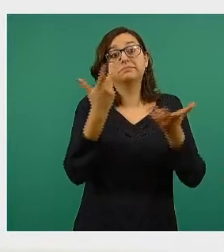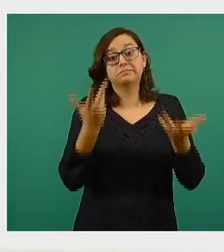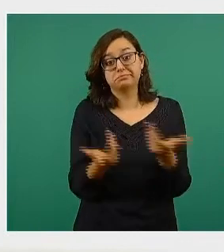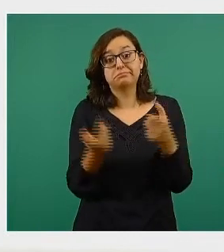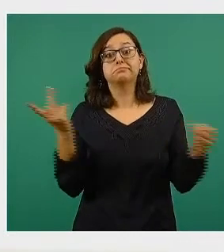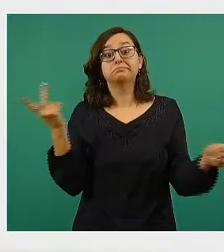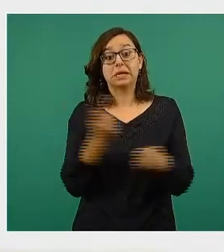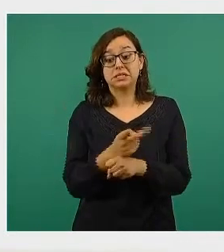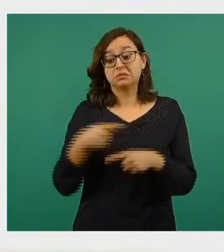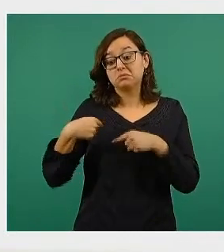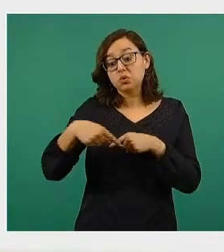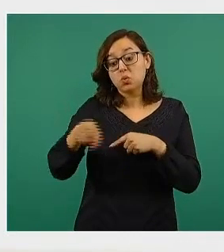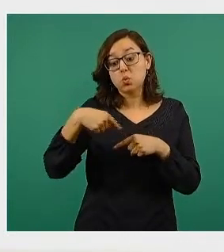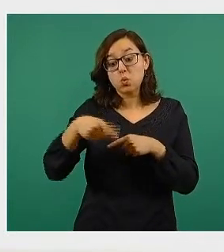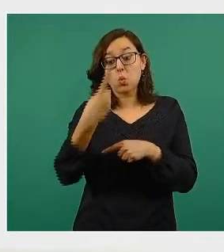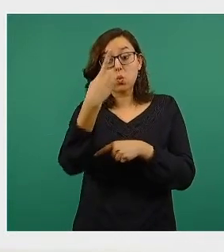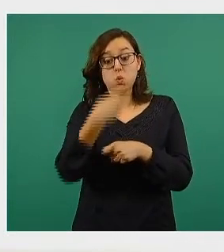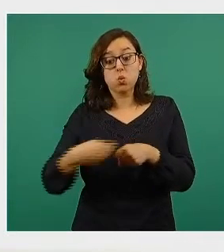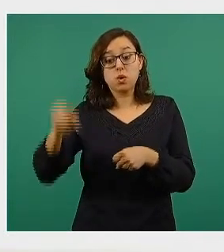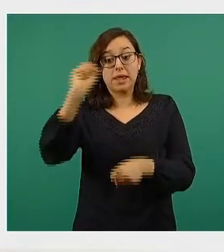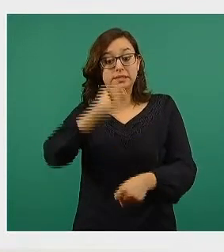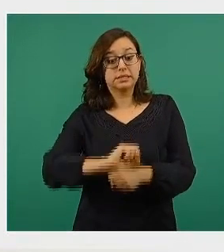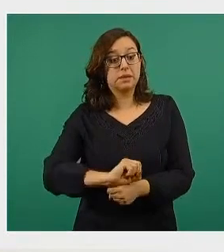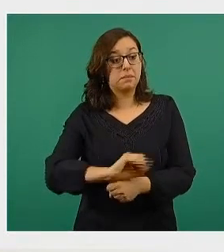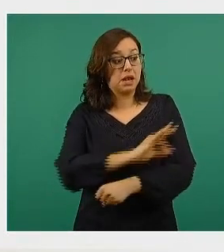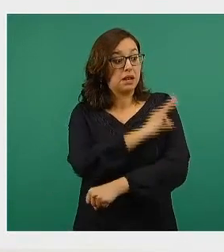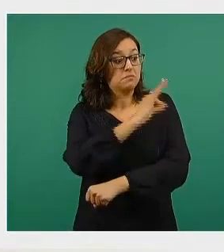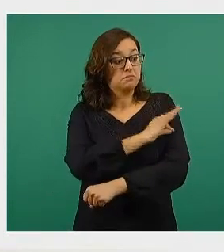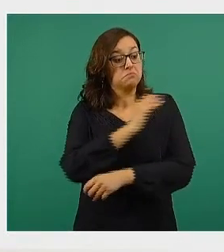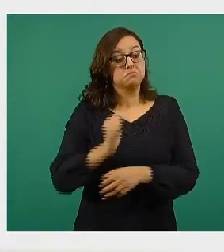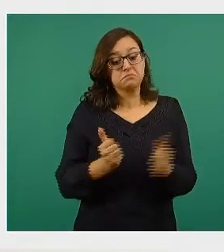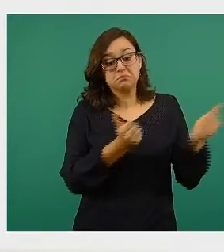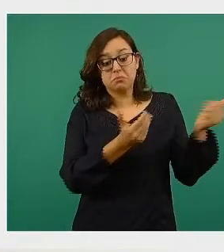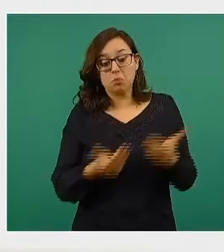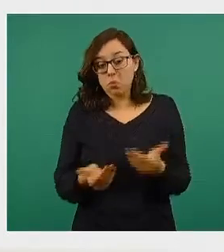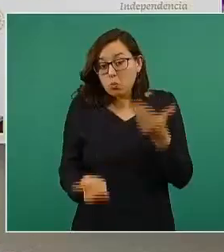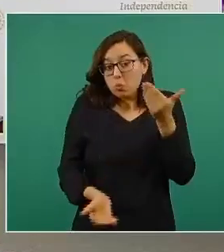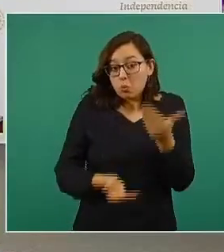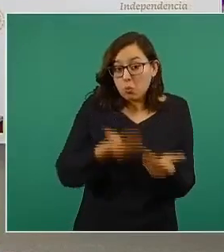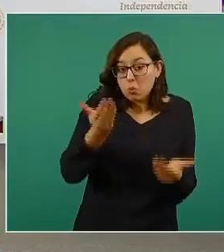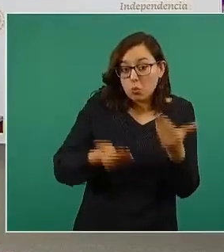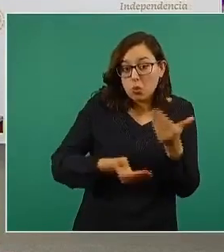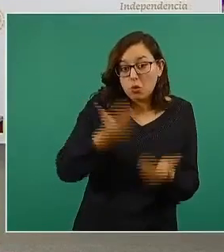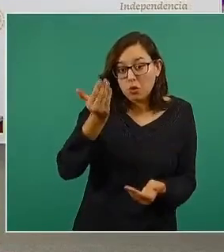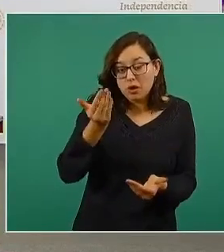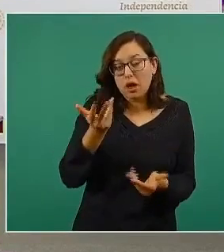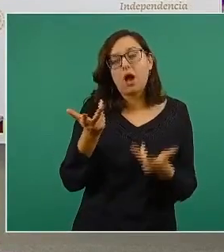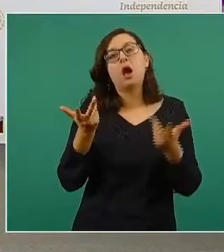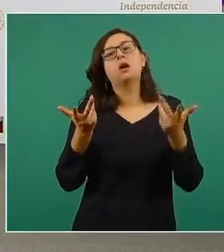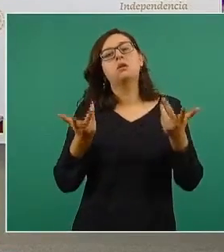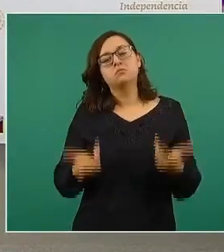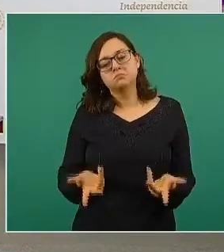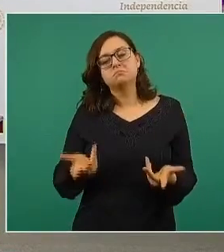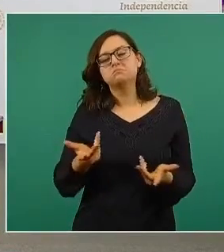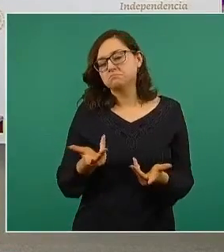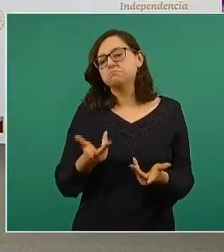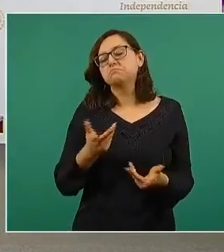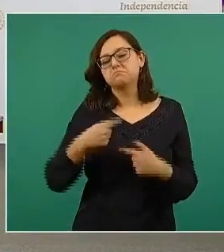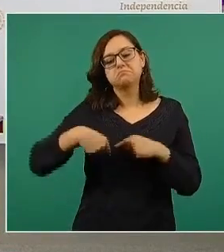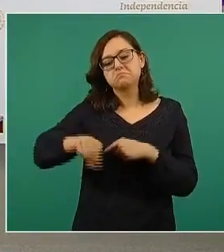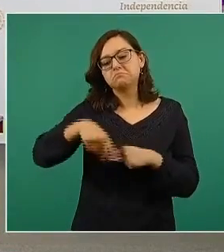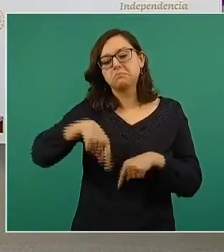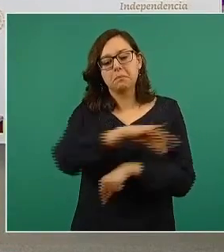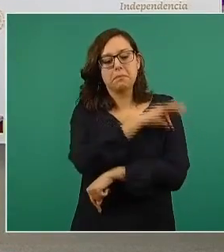poco abastecimiento, porque nos quedamos esperando la vacuna AstraZeneca, que no por COFEPRIS, no por el gobierno, sino